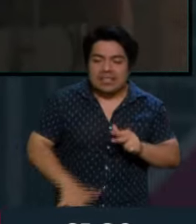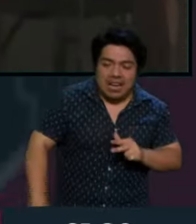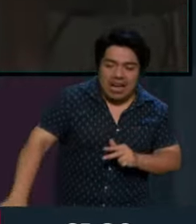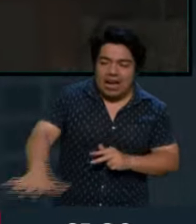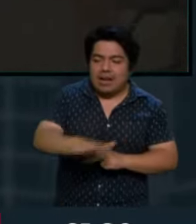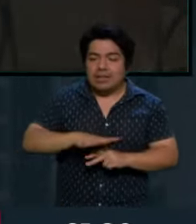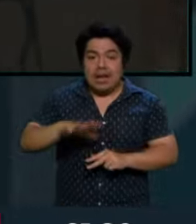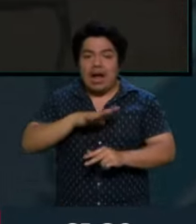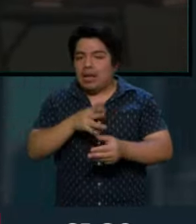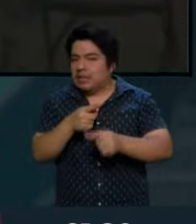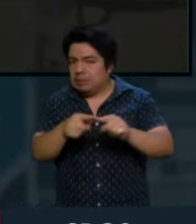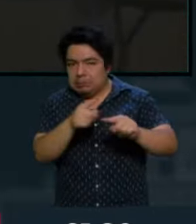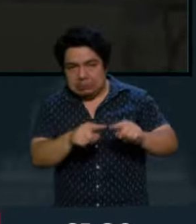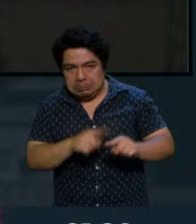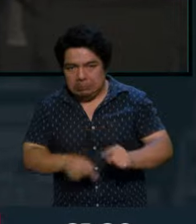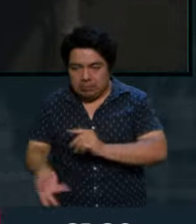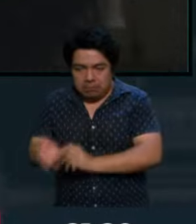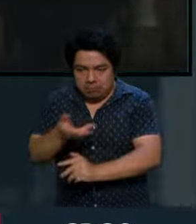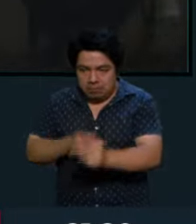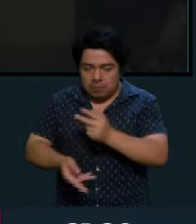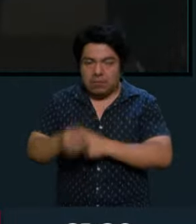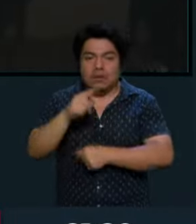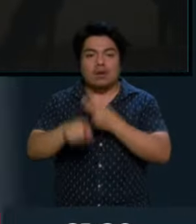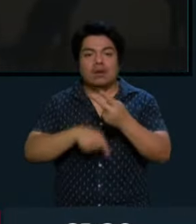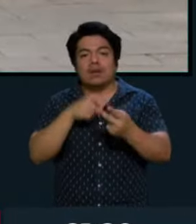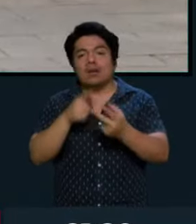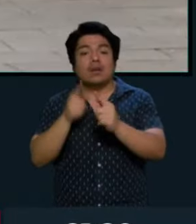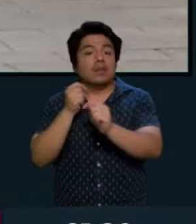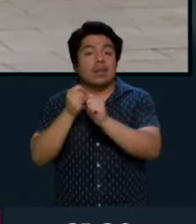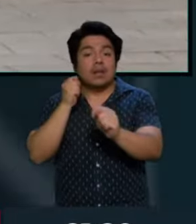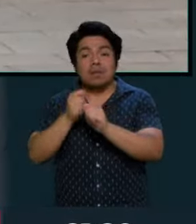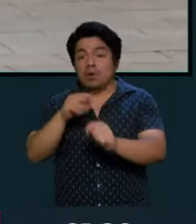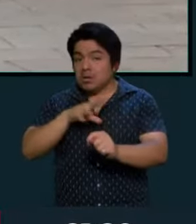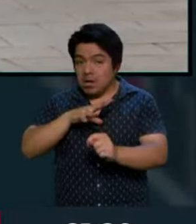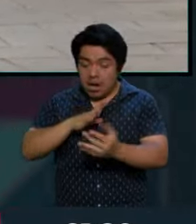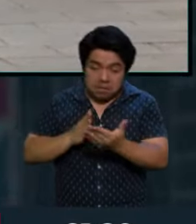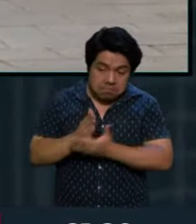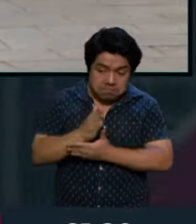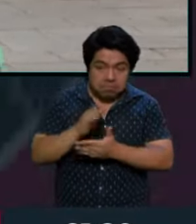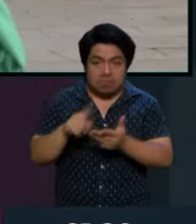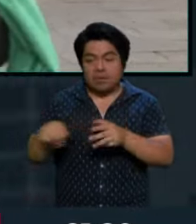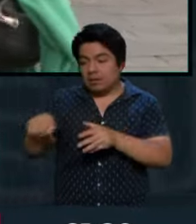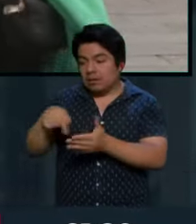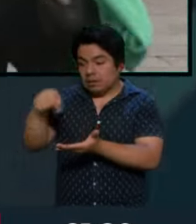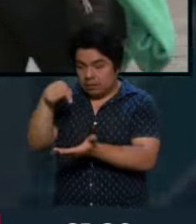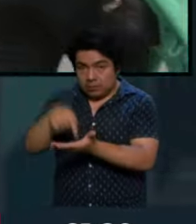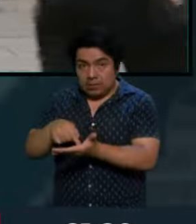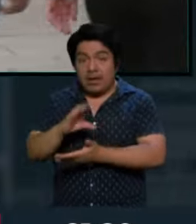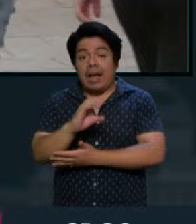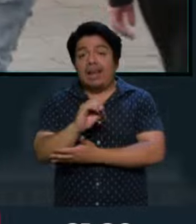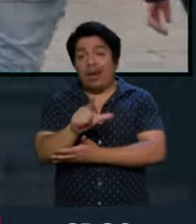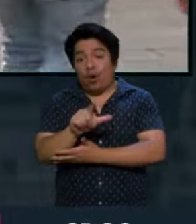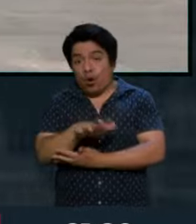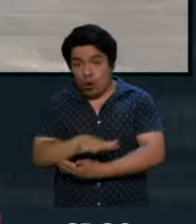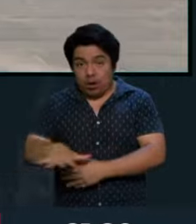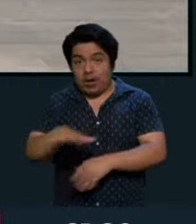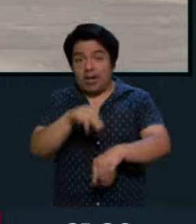servicios, hay acceso a los sistemas de transporte público, se destinará un predio público en la Colonia Doctores para